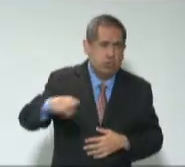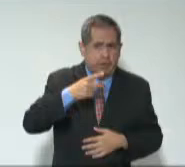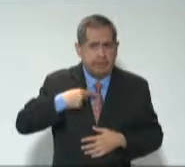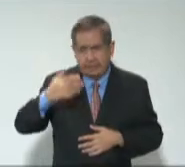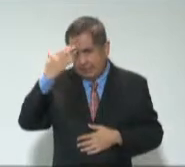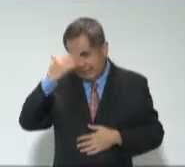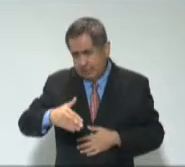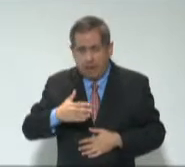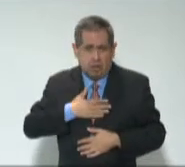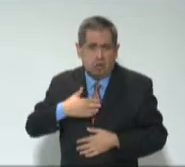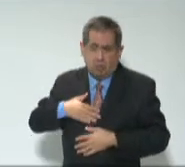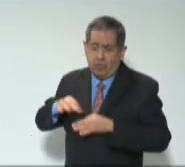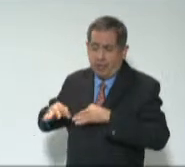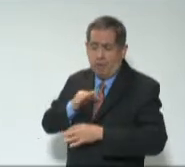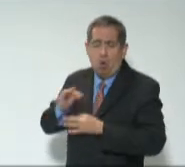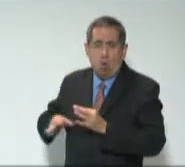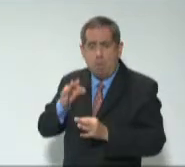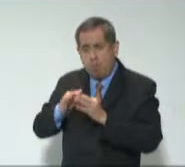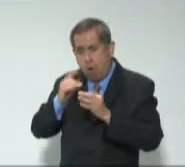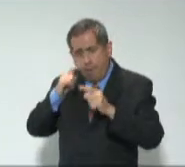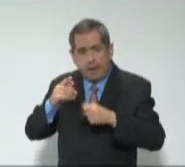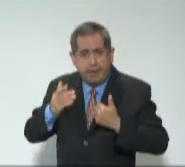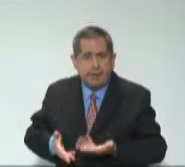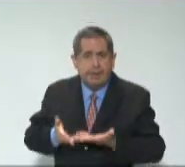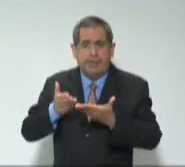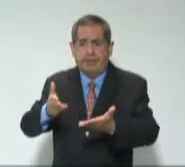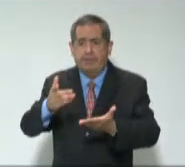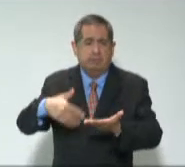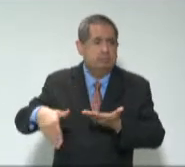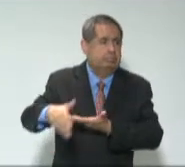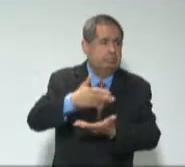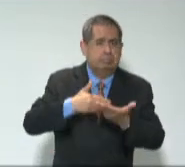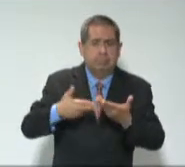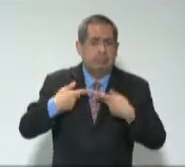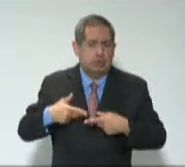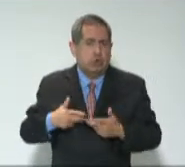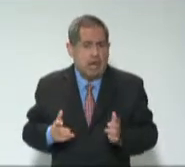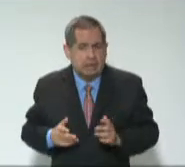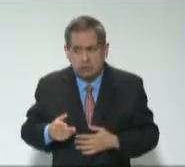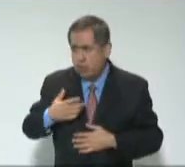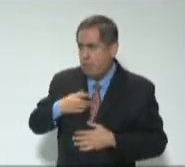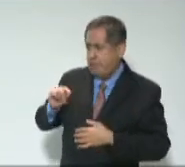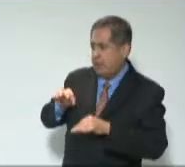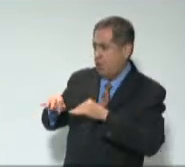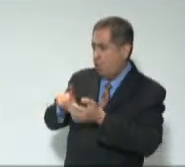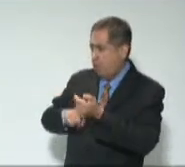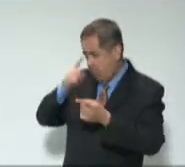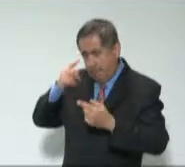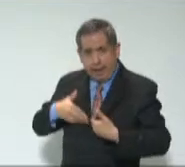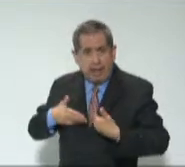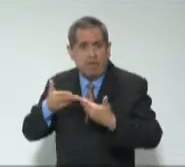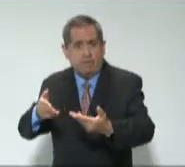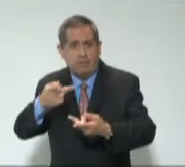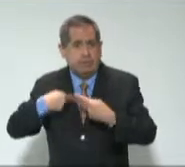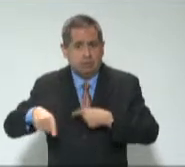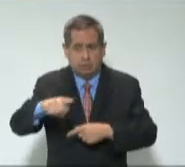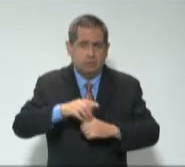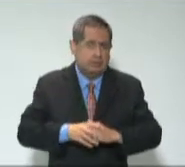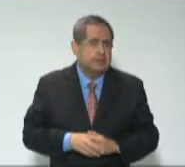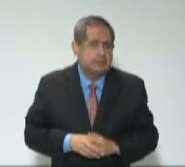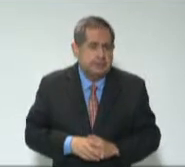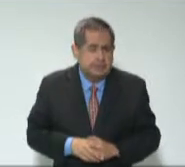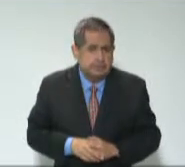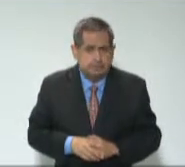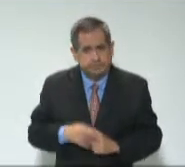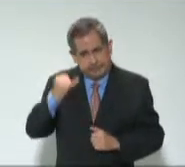la que cumplimos con eh servirle como funcionarias y funcionarios públicos lo digo como un